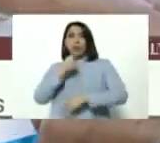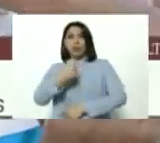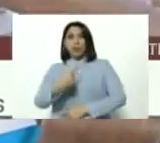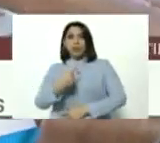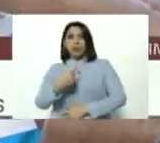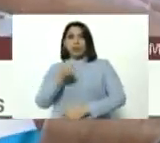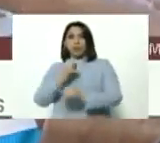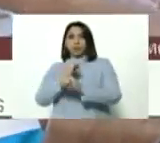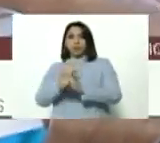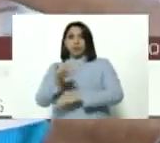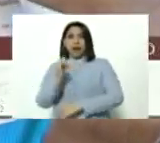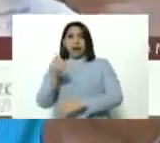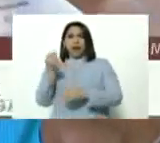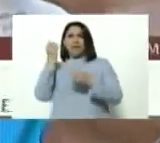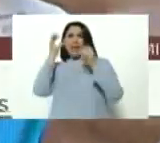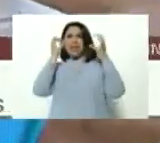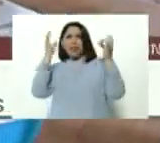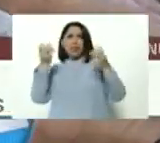un subregistro